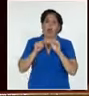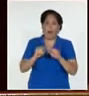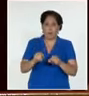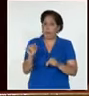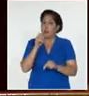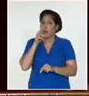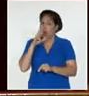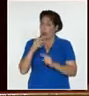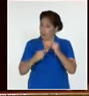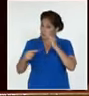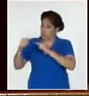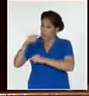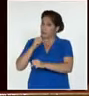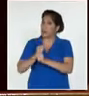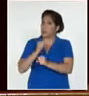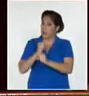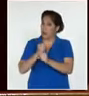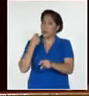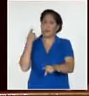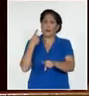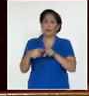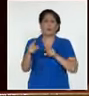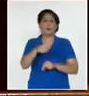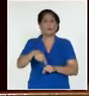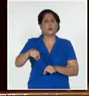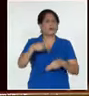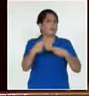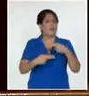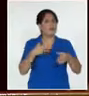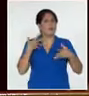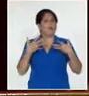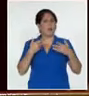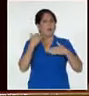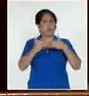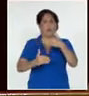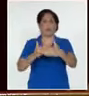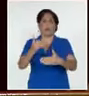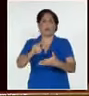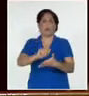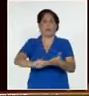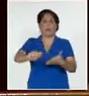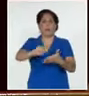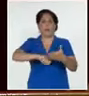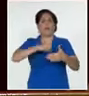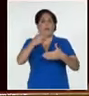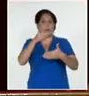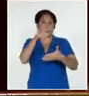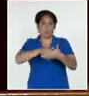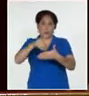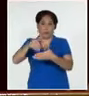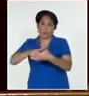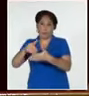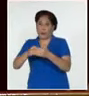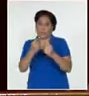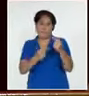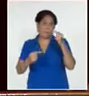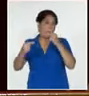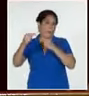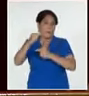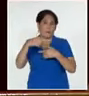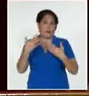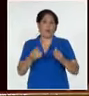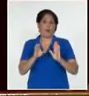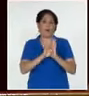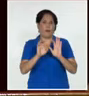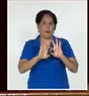vulnerabilidad. También tuvieron un papel protagónico en los diferentes procesos electorales realizados y particularmente en la